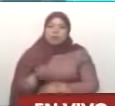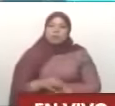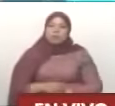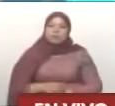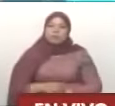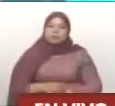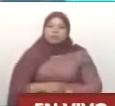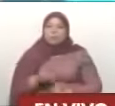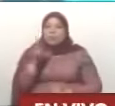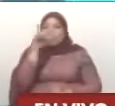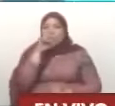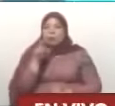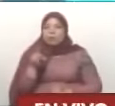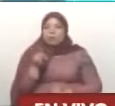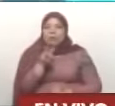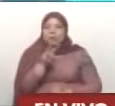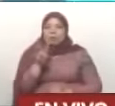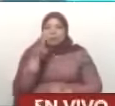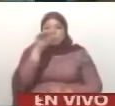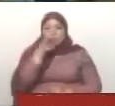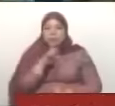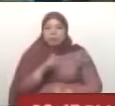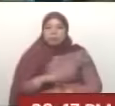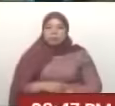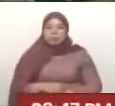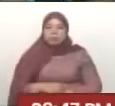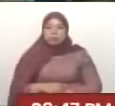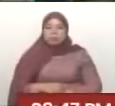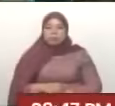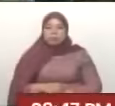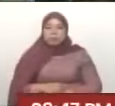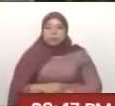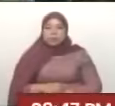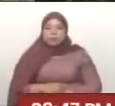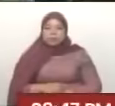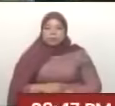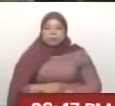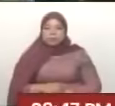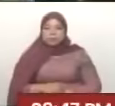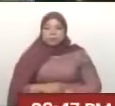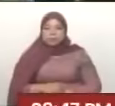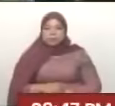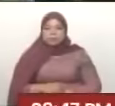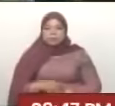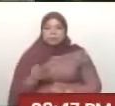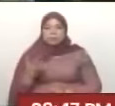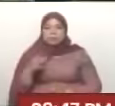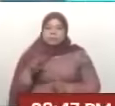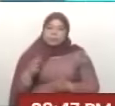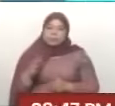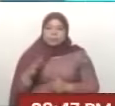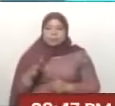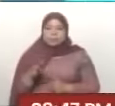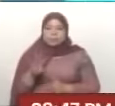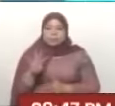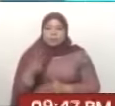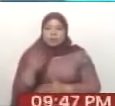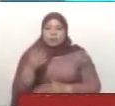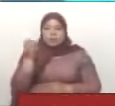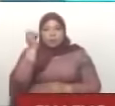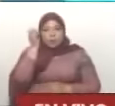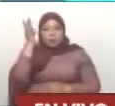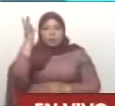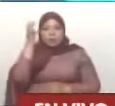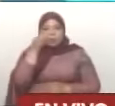Venezuela. ¿Qué edad tienes tú? 22 años. Estás en la edad. Eres de la generación